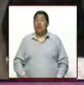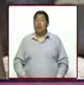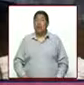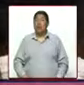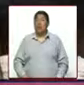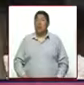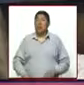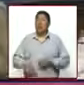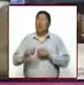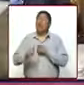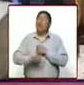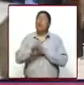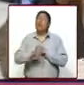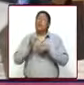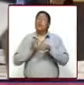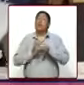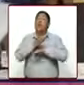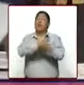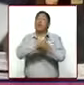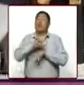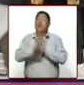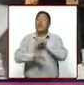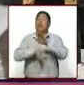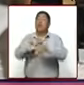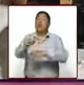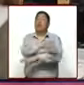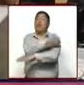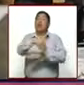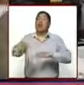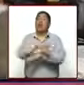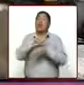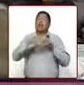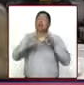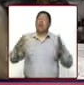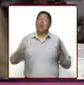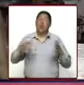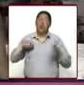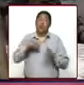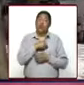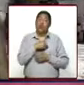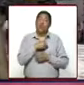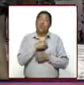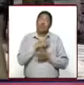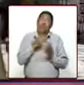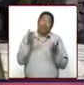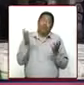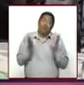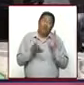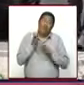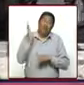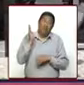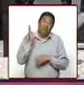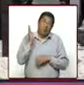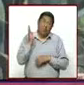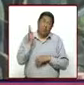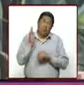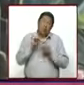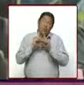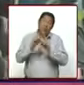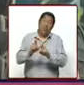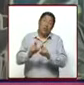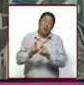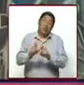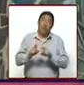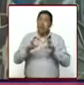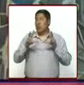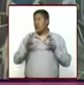Ante lo peligroso que es pasar y caminar en las calles con estos escombros, nosotros nos vamos al municipio a dar, encontrar respuestas. Si